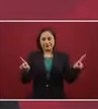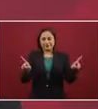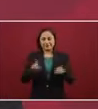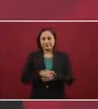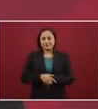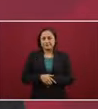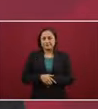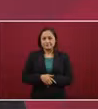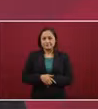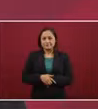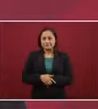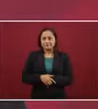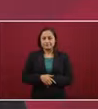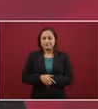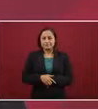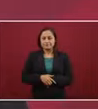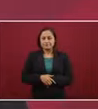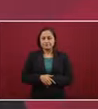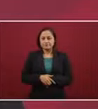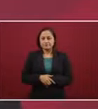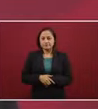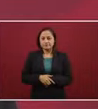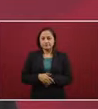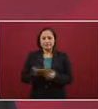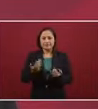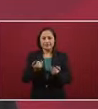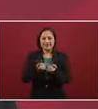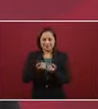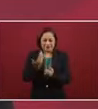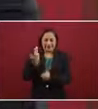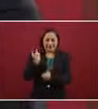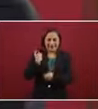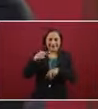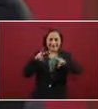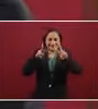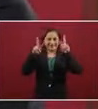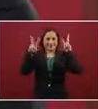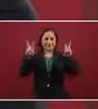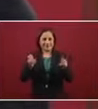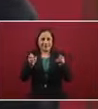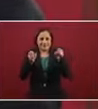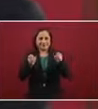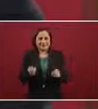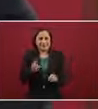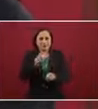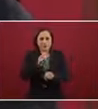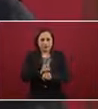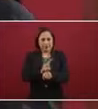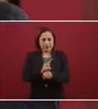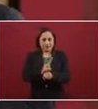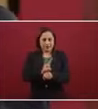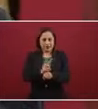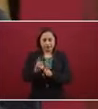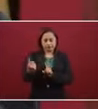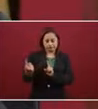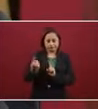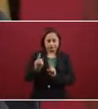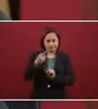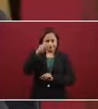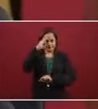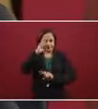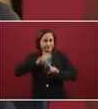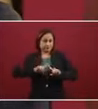tema de inseguridad, cómo tenemos visiones opuestas.